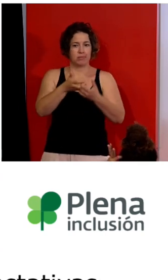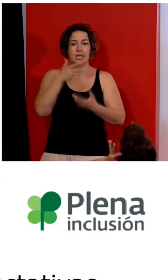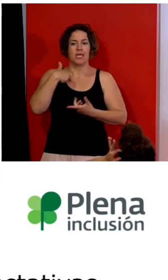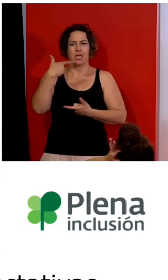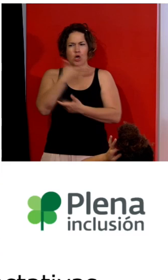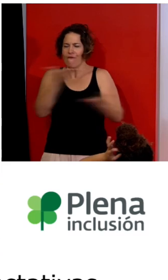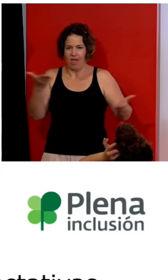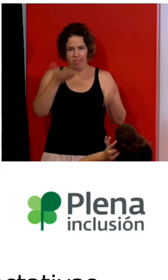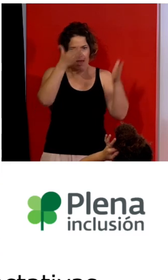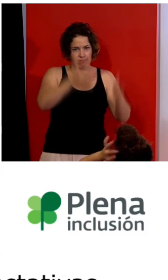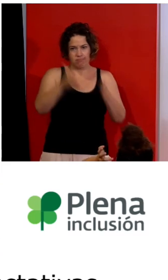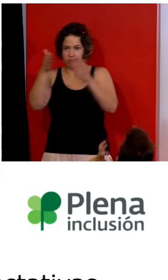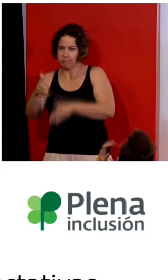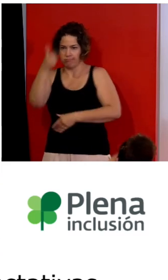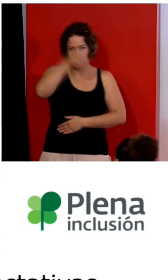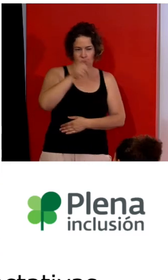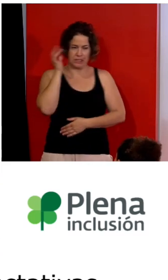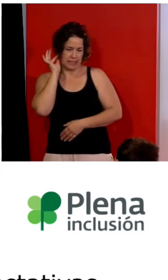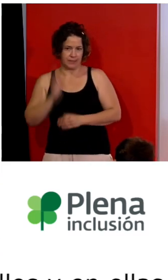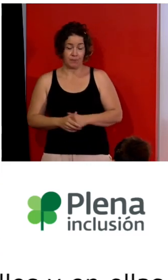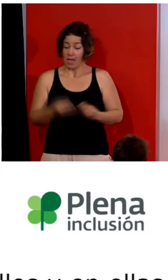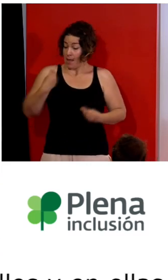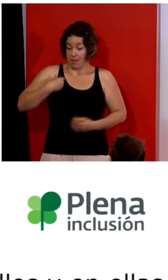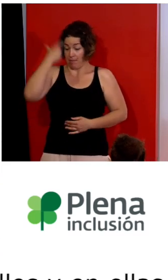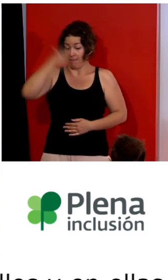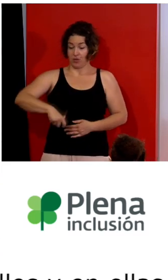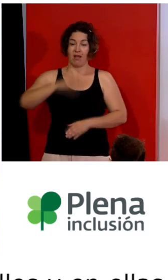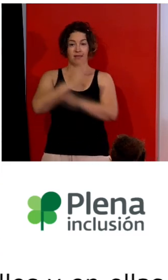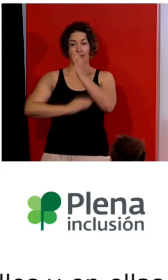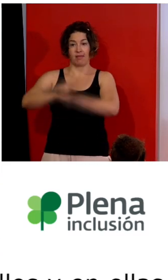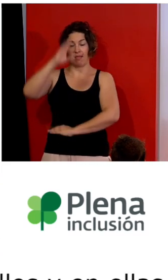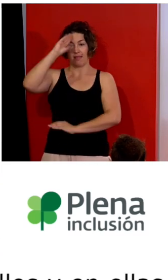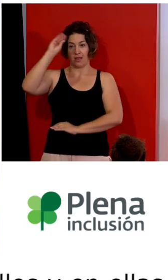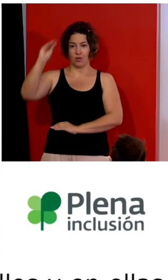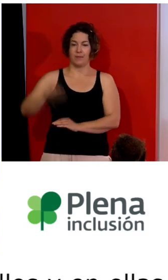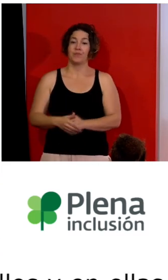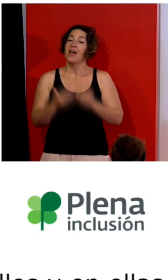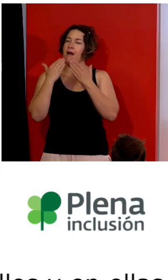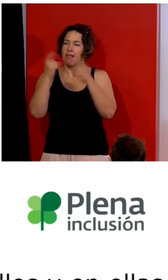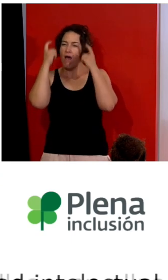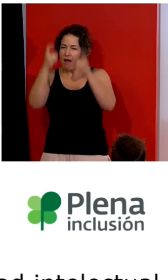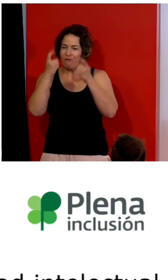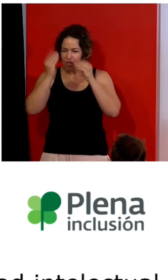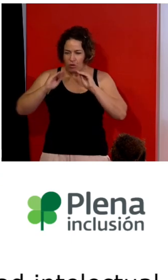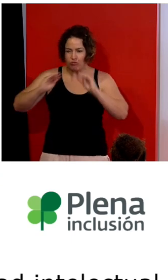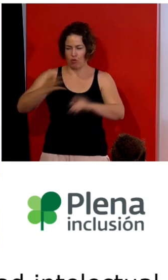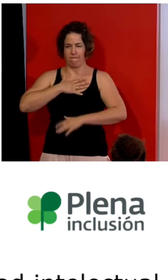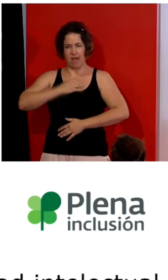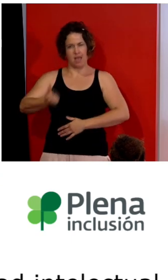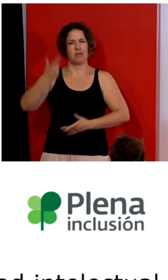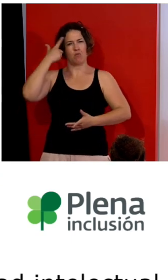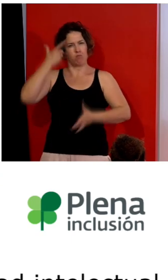ellas. Las propias personas con discapacidad intelectual, gracias a su esfuerzo, a su valentía y a su